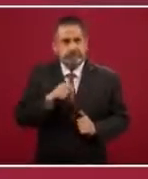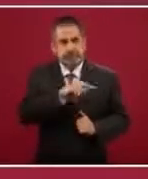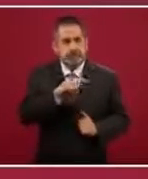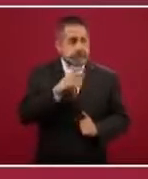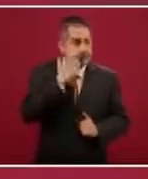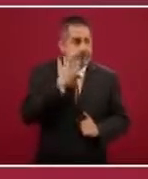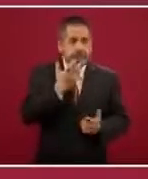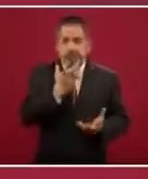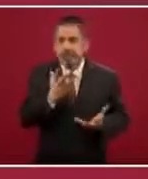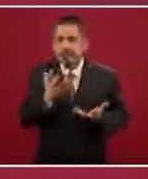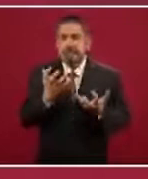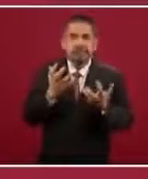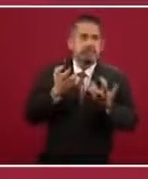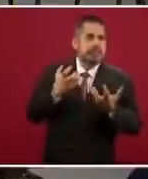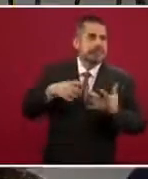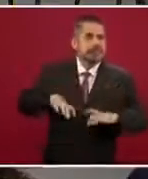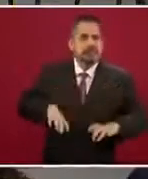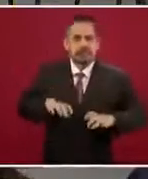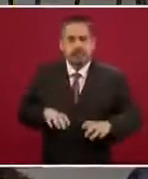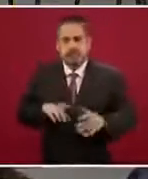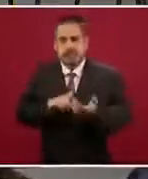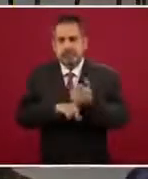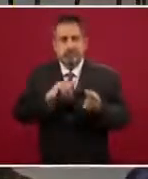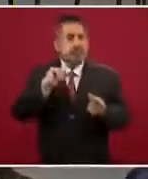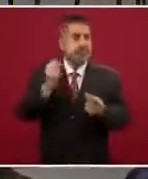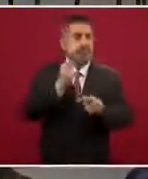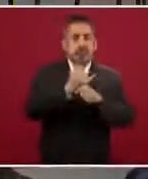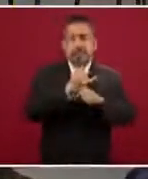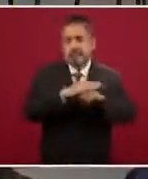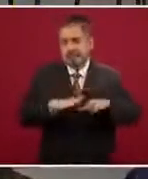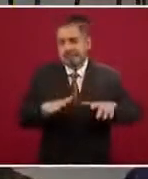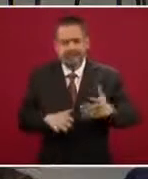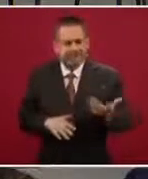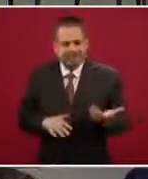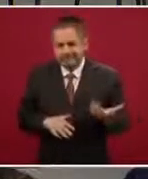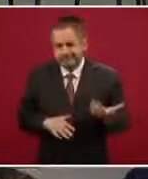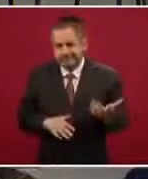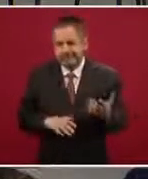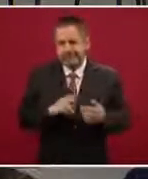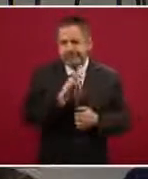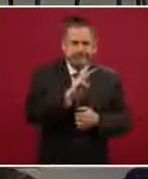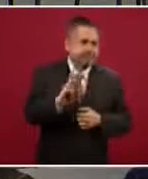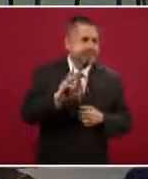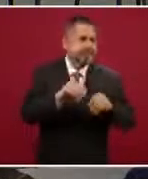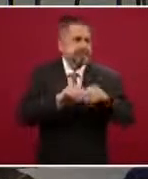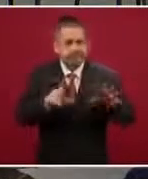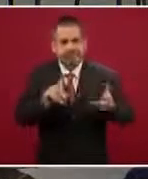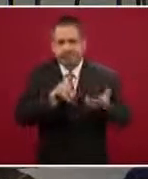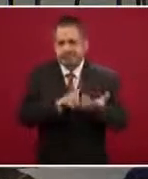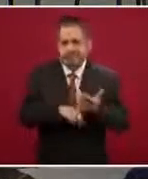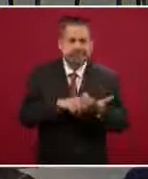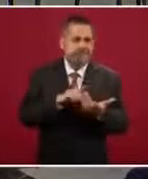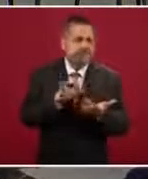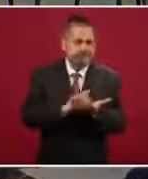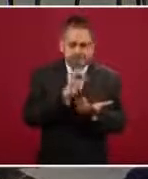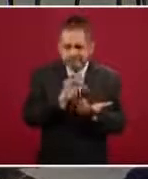deseables para quien quiere lucrar: las tecnologías de información, plataformas, aplicaciones